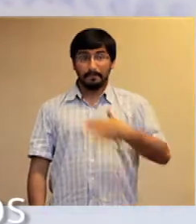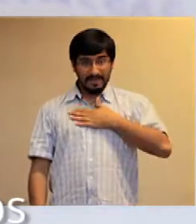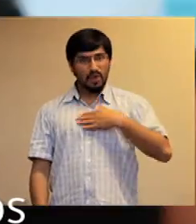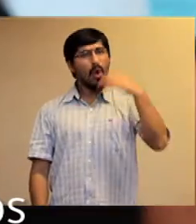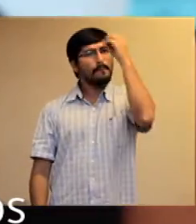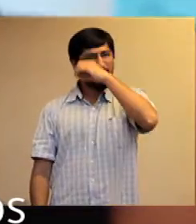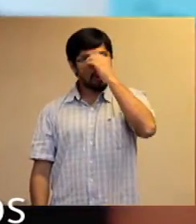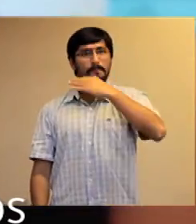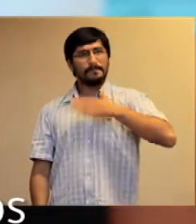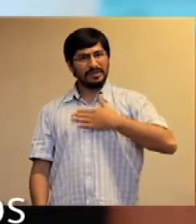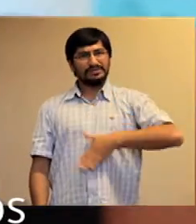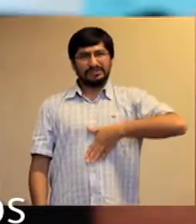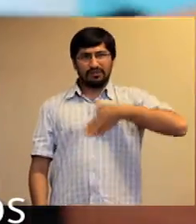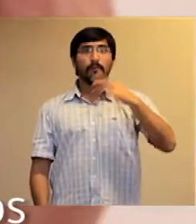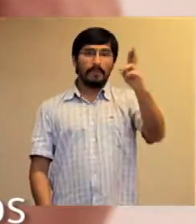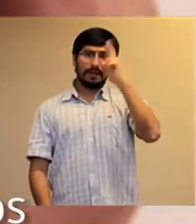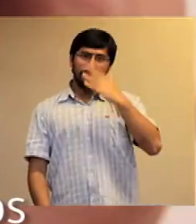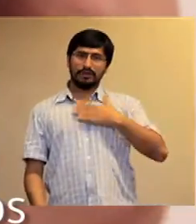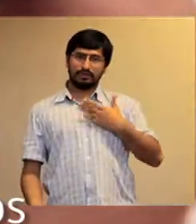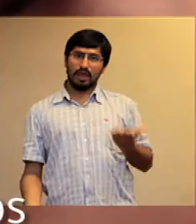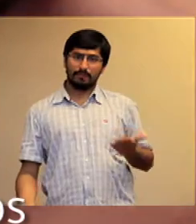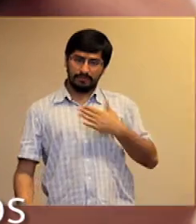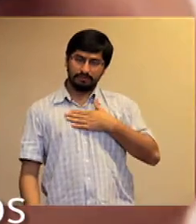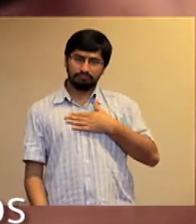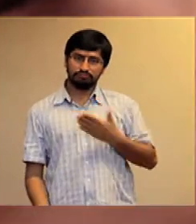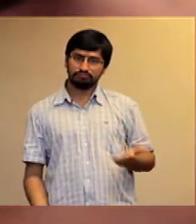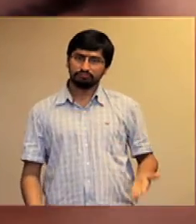Y que respetara mis opiniones y mis sentimientos.